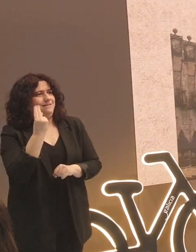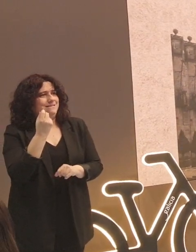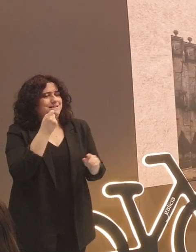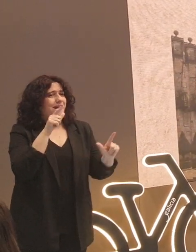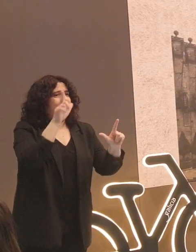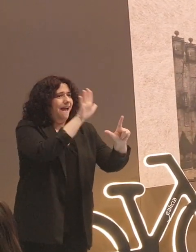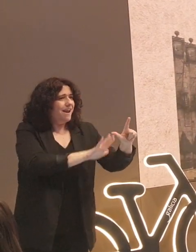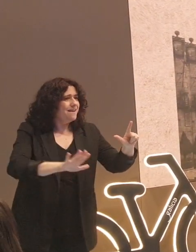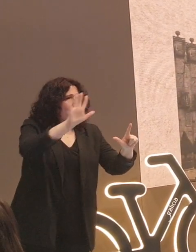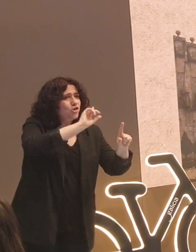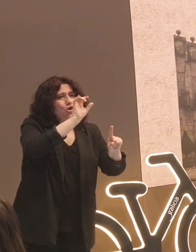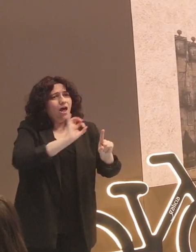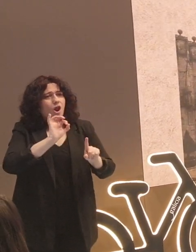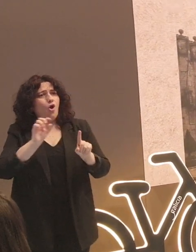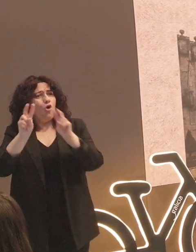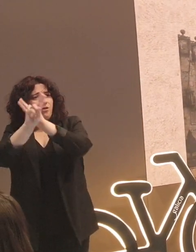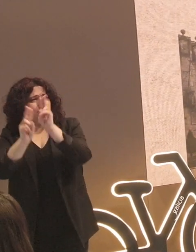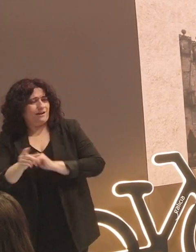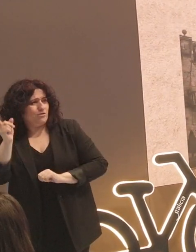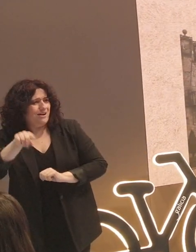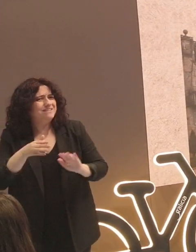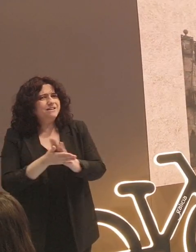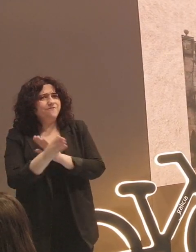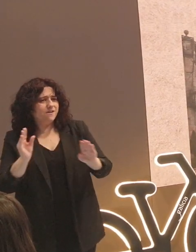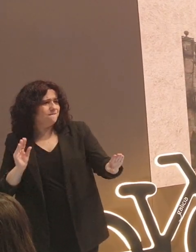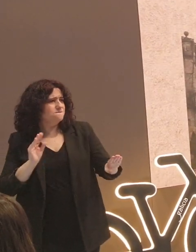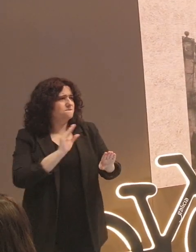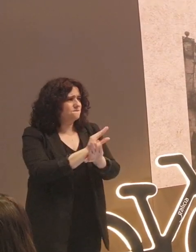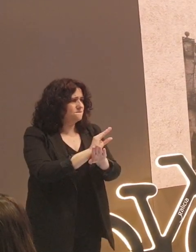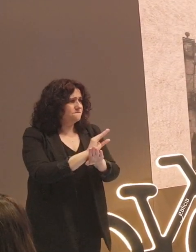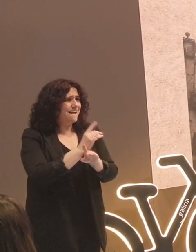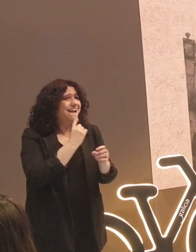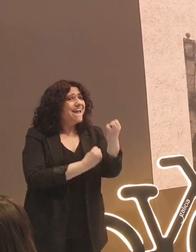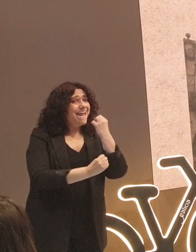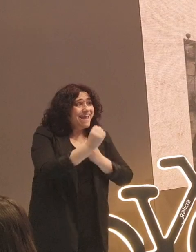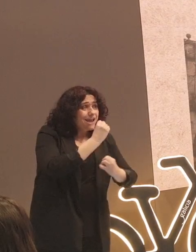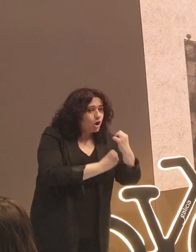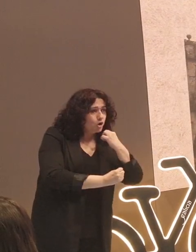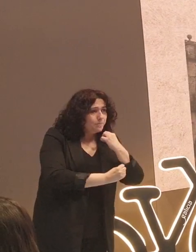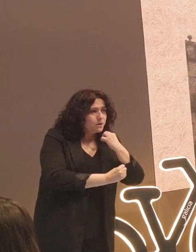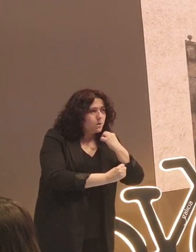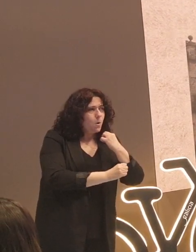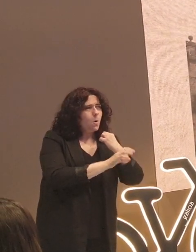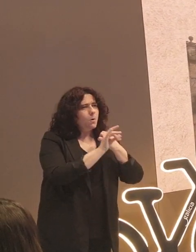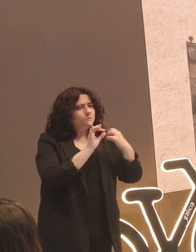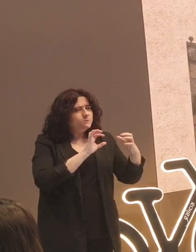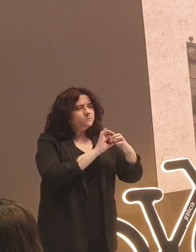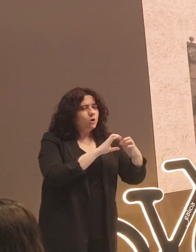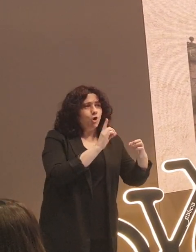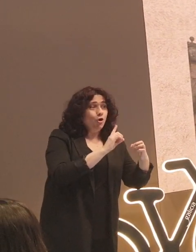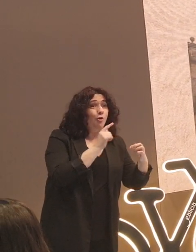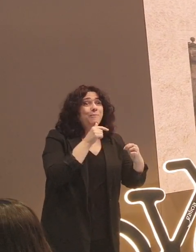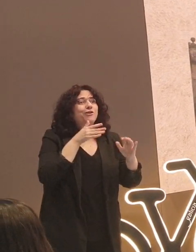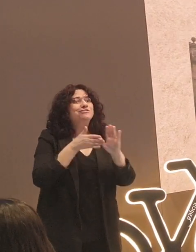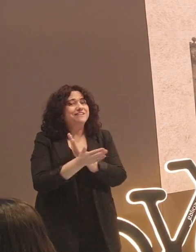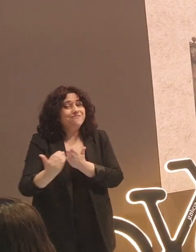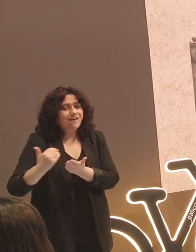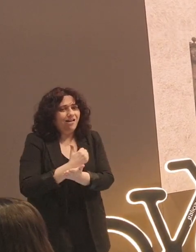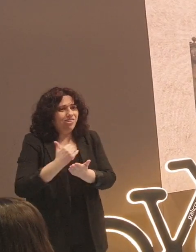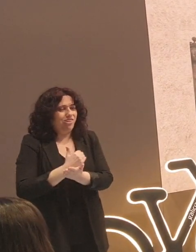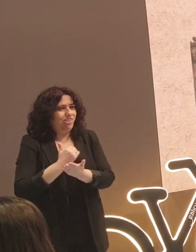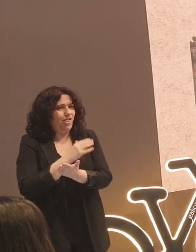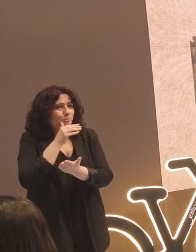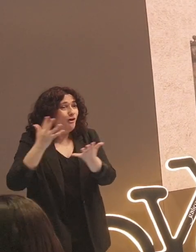y que supone pues una inyección, no supone un aporte económico, pero sí un motor muy importante, ¿no?, para de impulso